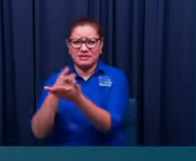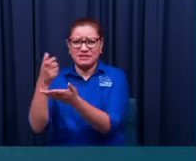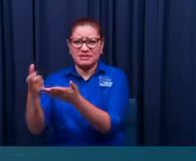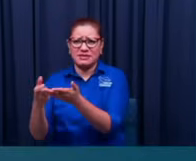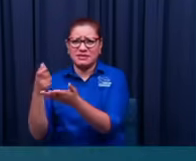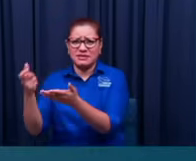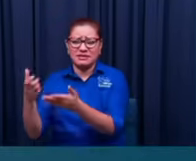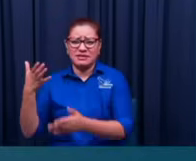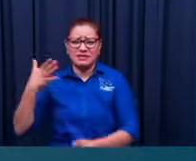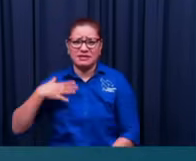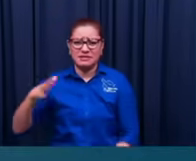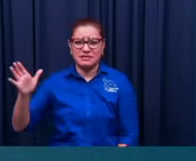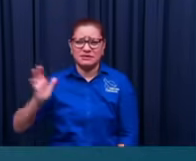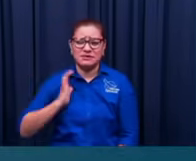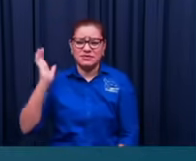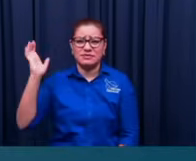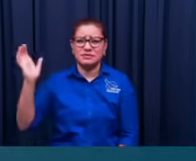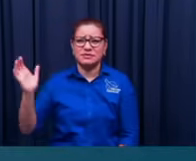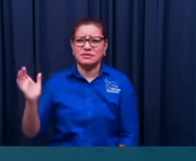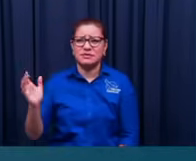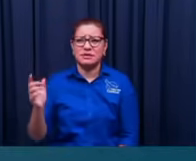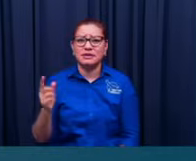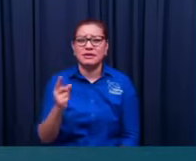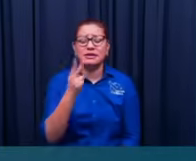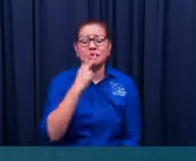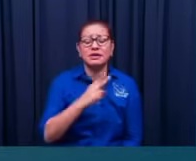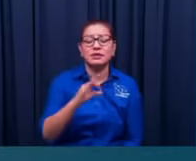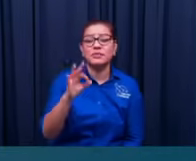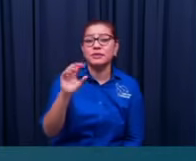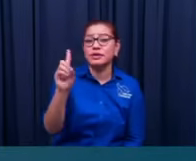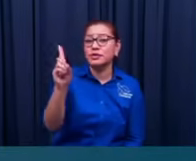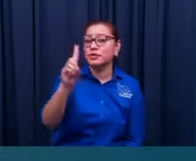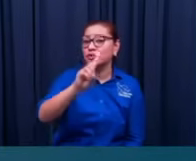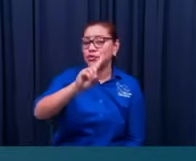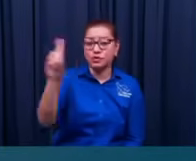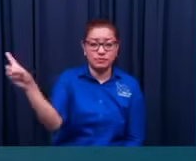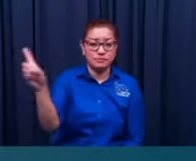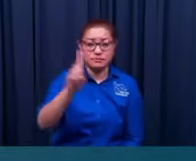tu suerte con nosotros, todos tendremos una. Hijo mío, no,